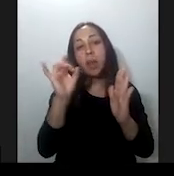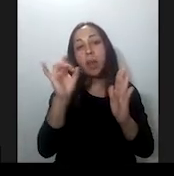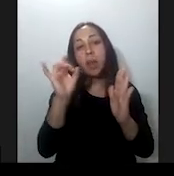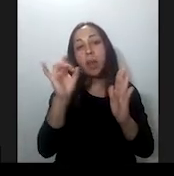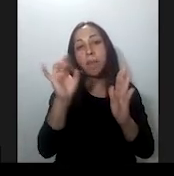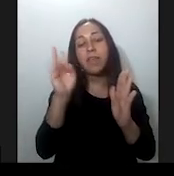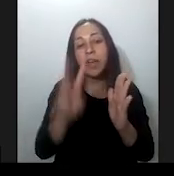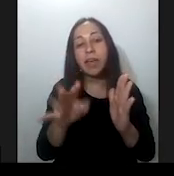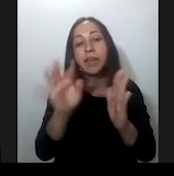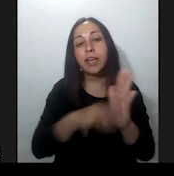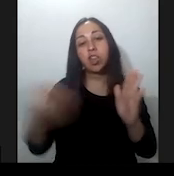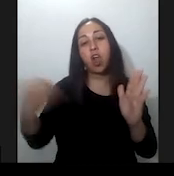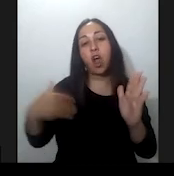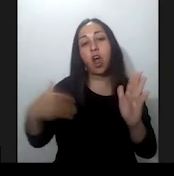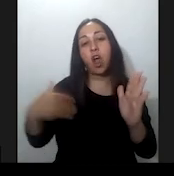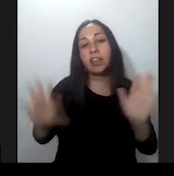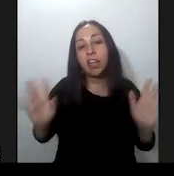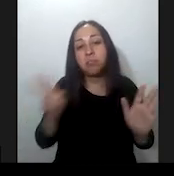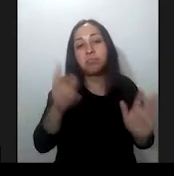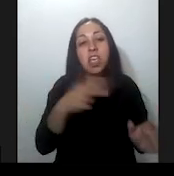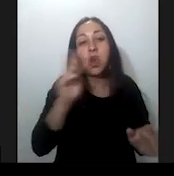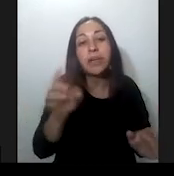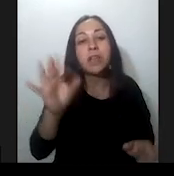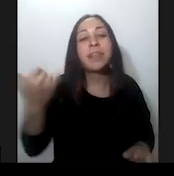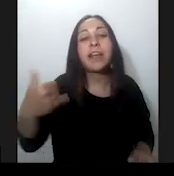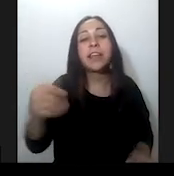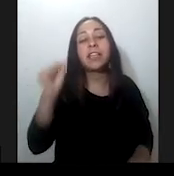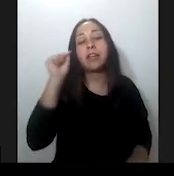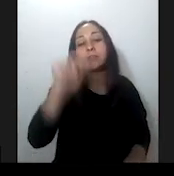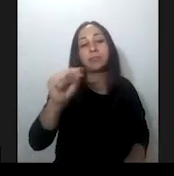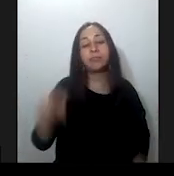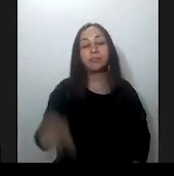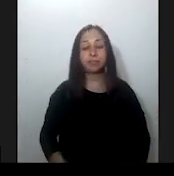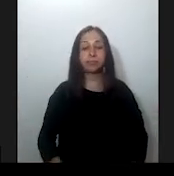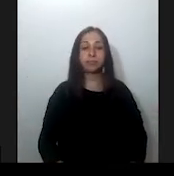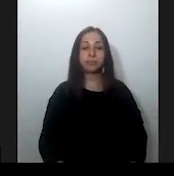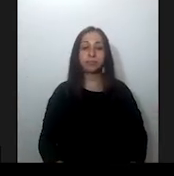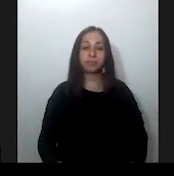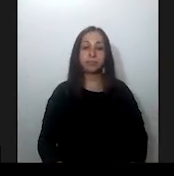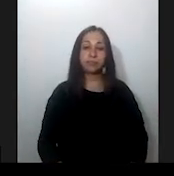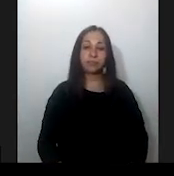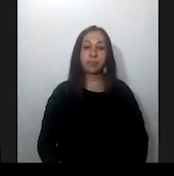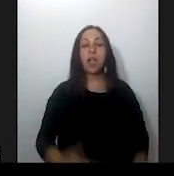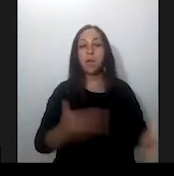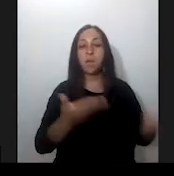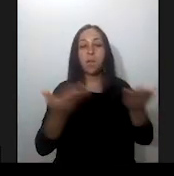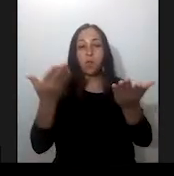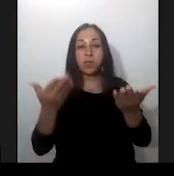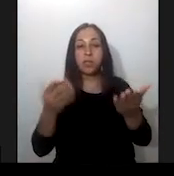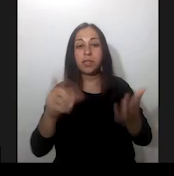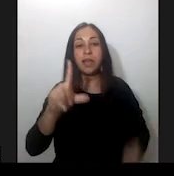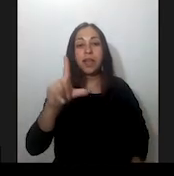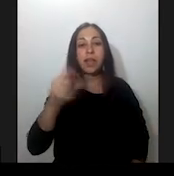ver los registros que son de Argentina. Entonces, deselecciono, solamente filtro